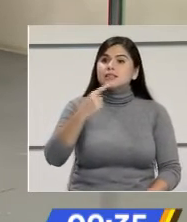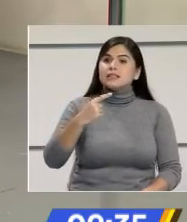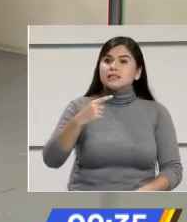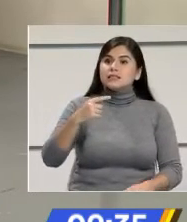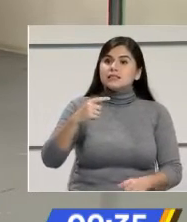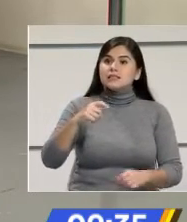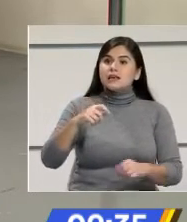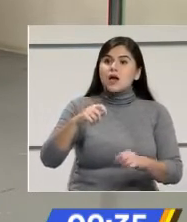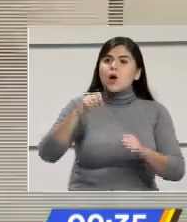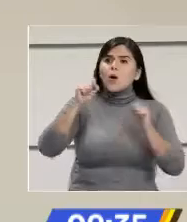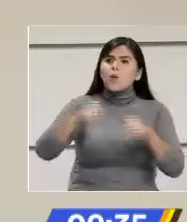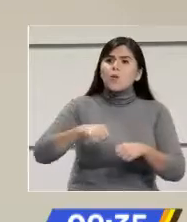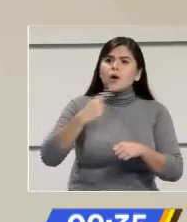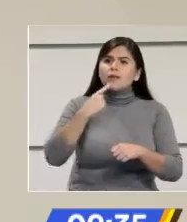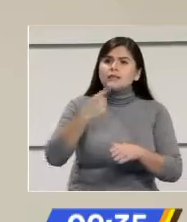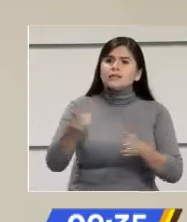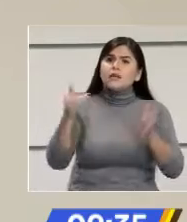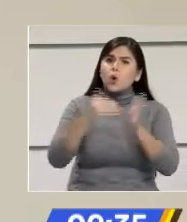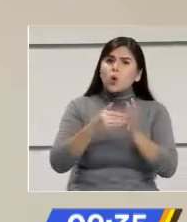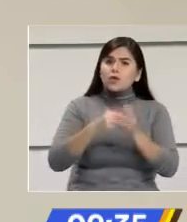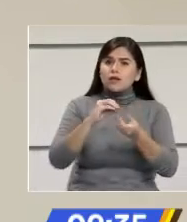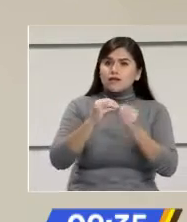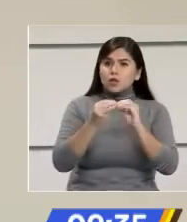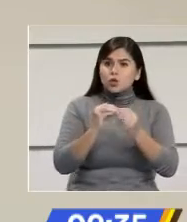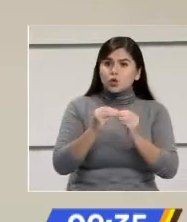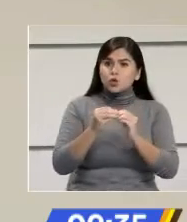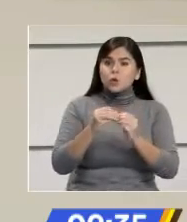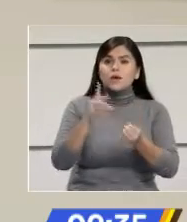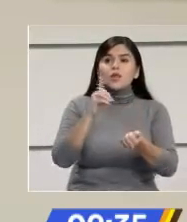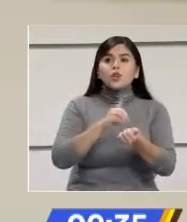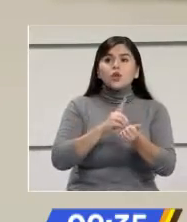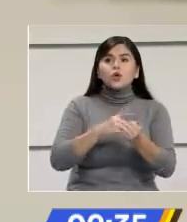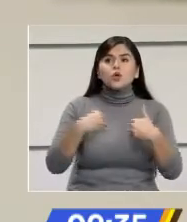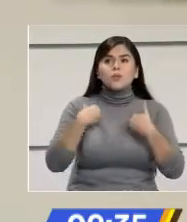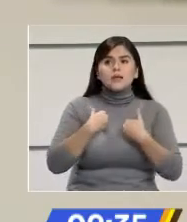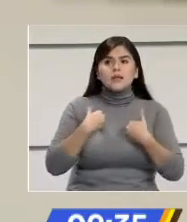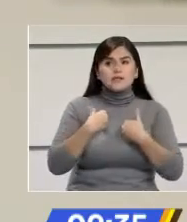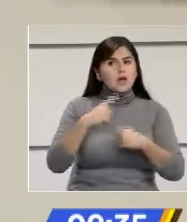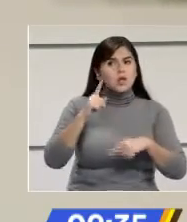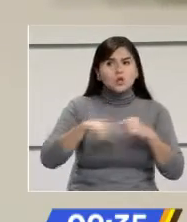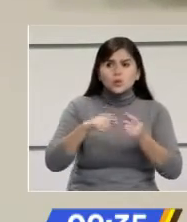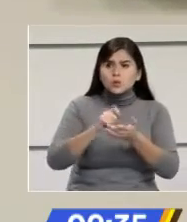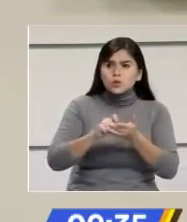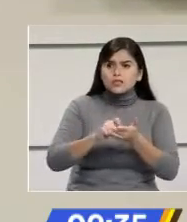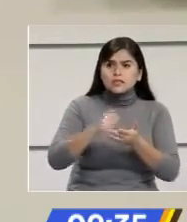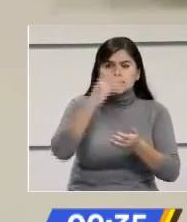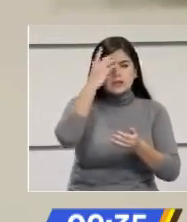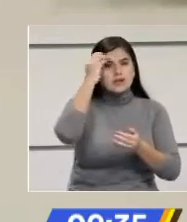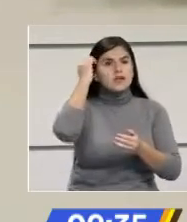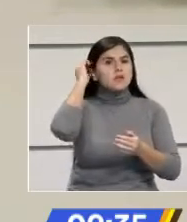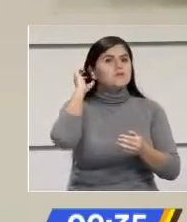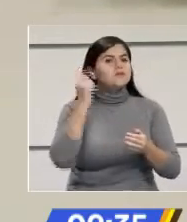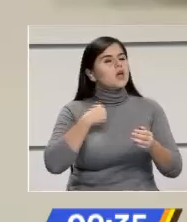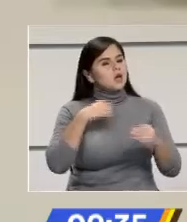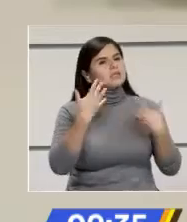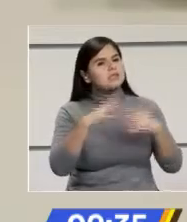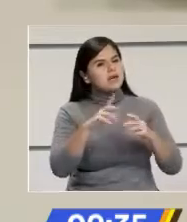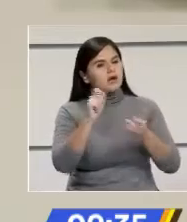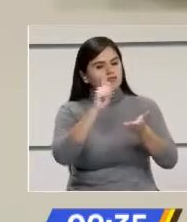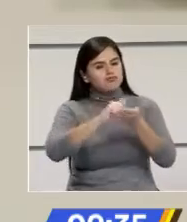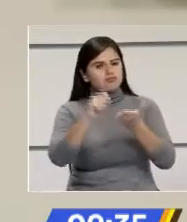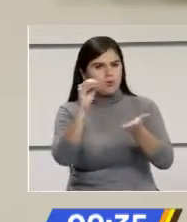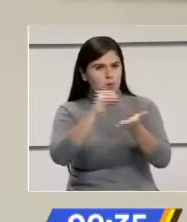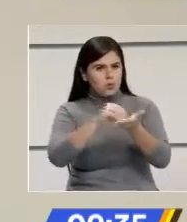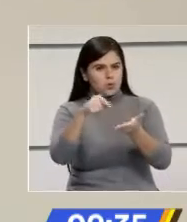No muchos lo pudimos apuntar. Ahí se los dejé en el en los comentarios para que los